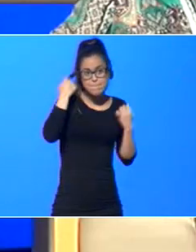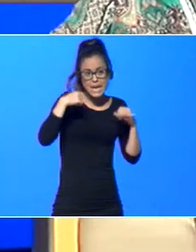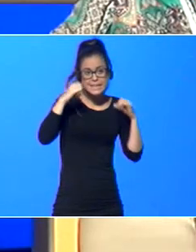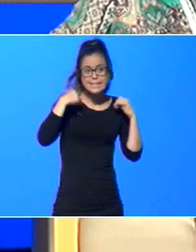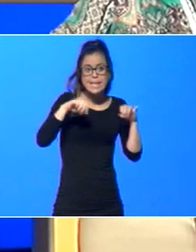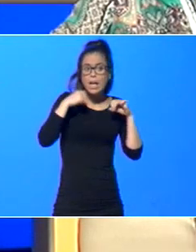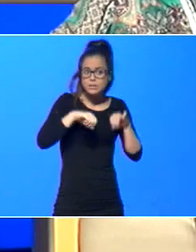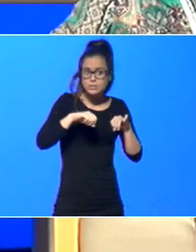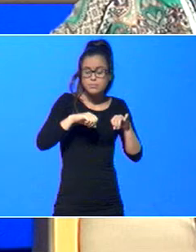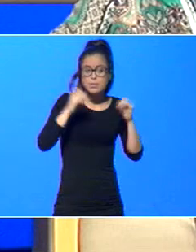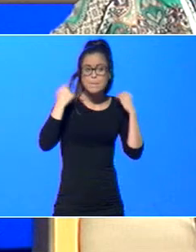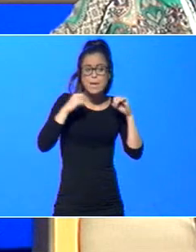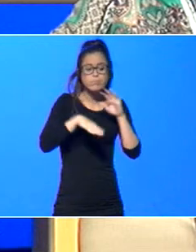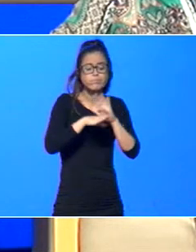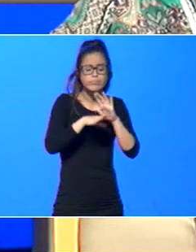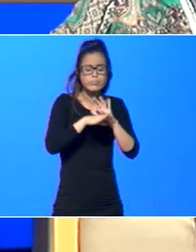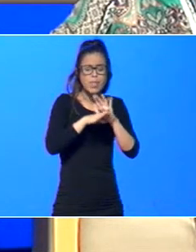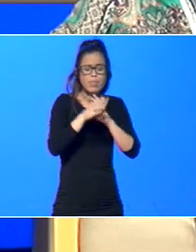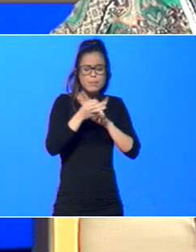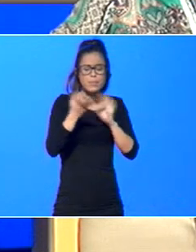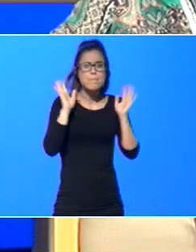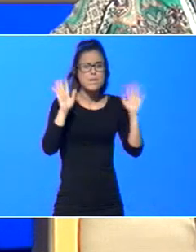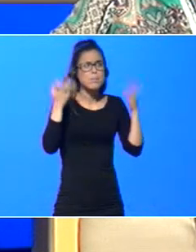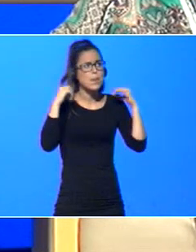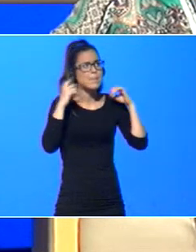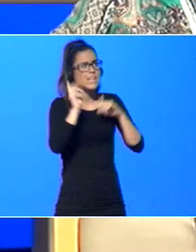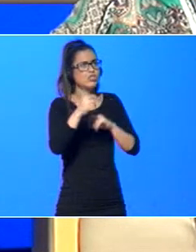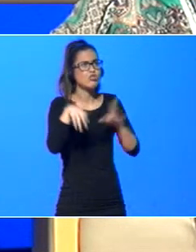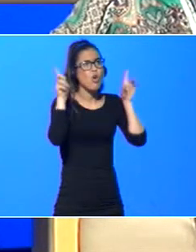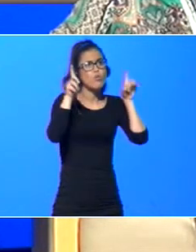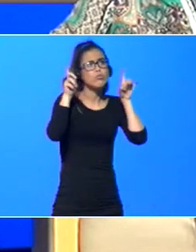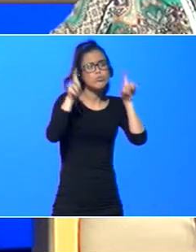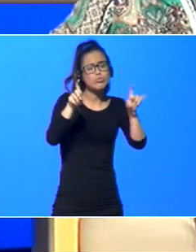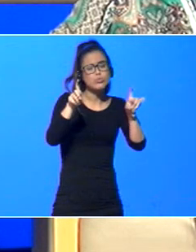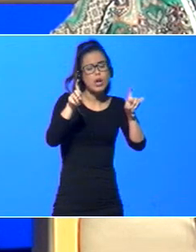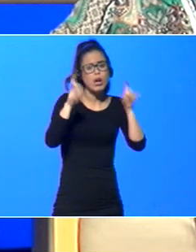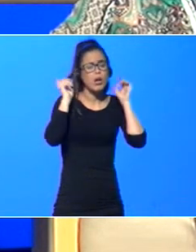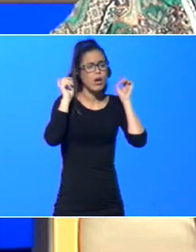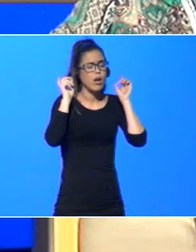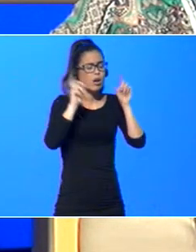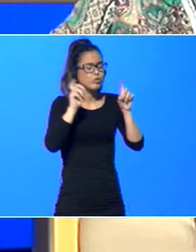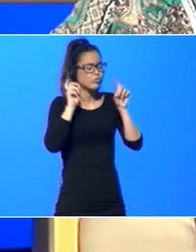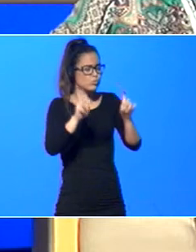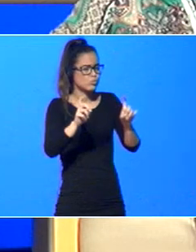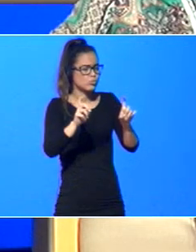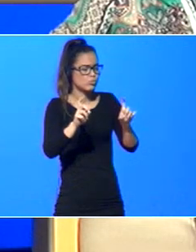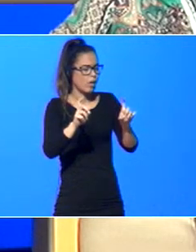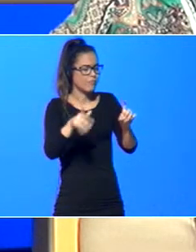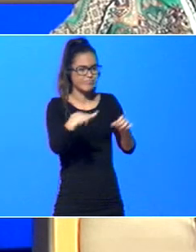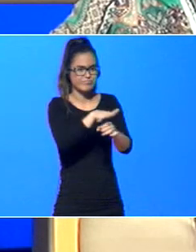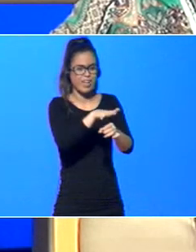gure praktikak ez dira izan behar bakarrik hezkuntza ulertuta hezkuntza bakarrik dagoela